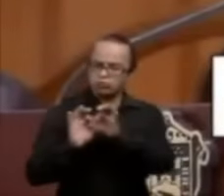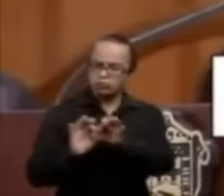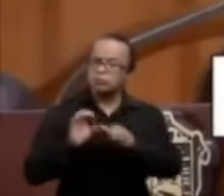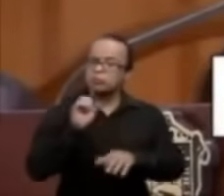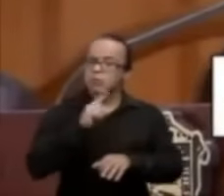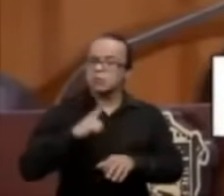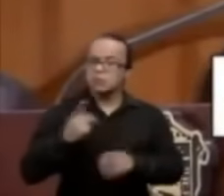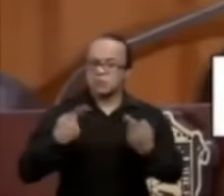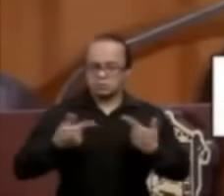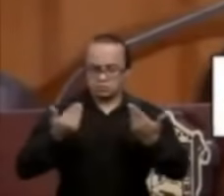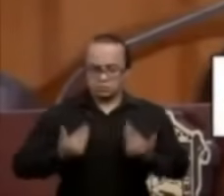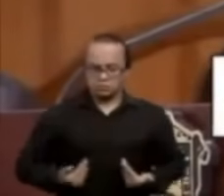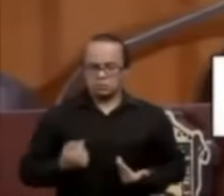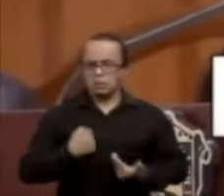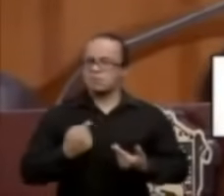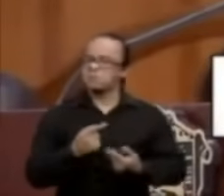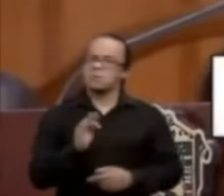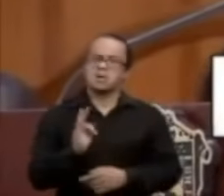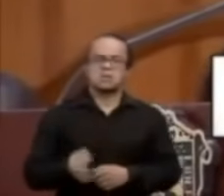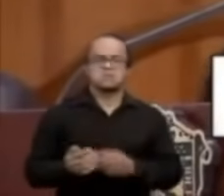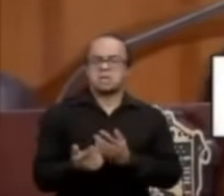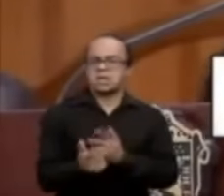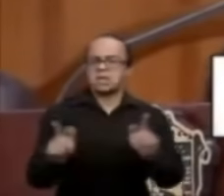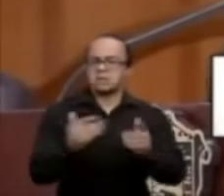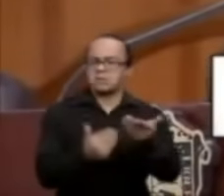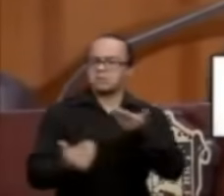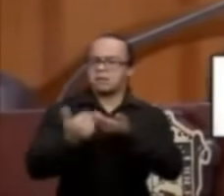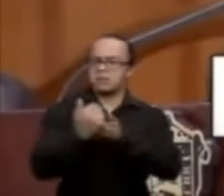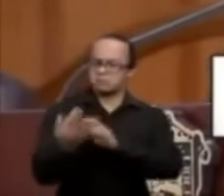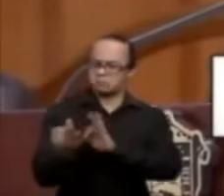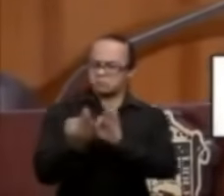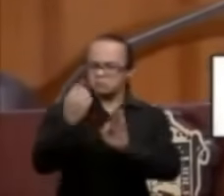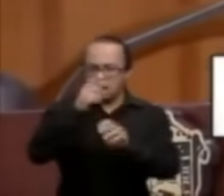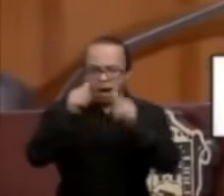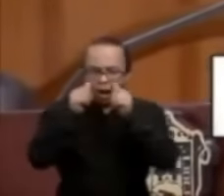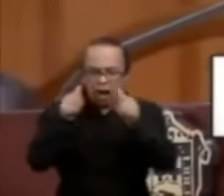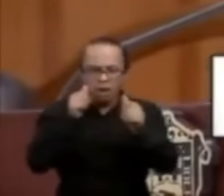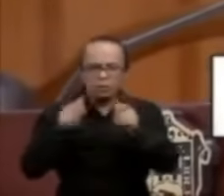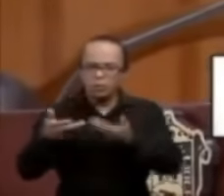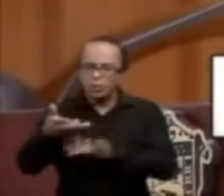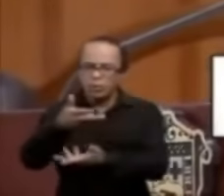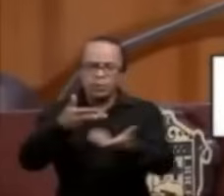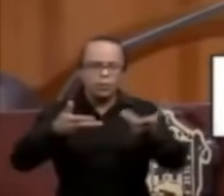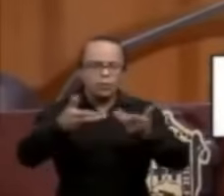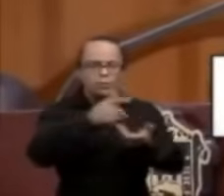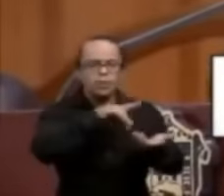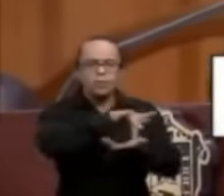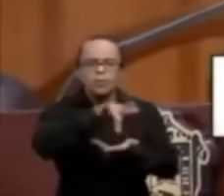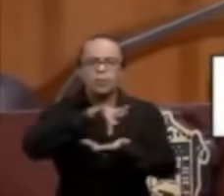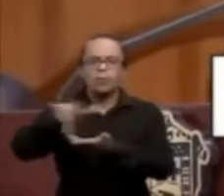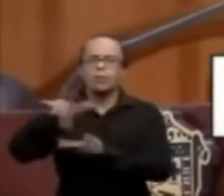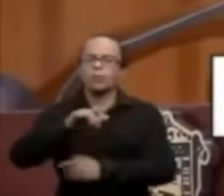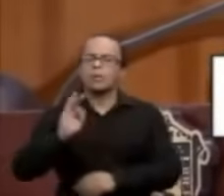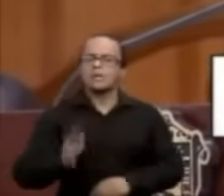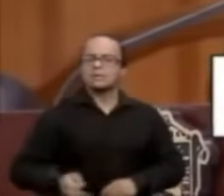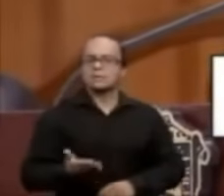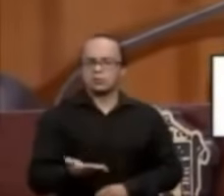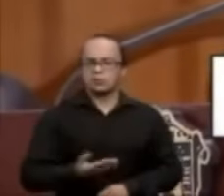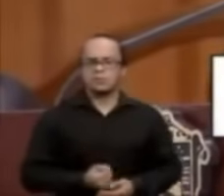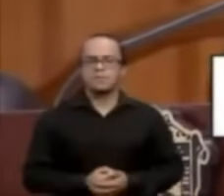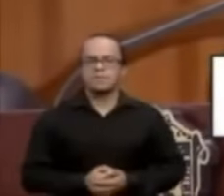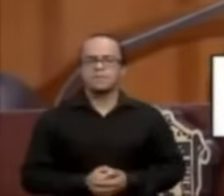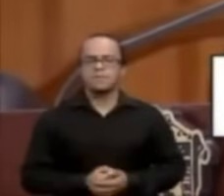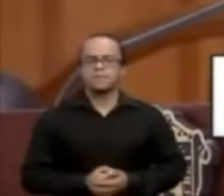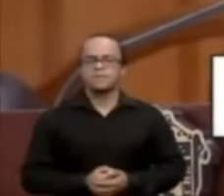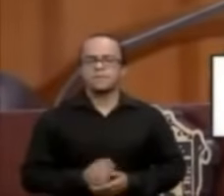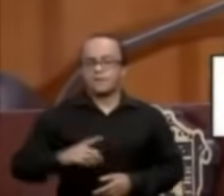una persona que tendrá las puertas abiertas y que estará atenta para escucharlos y para apoyarlos. Con el objeto de